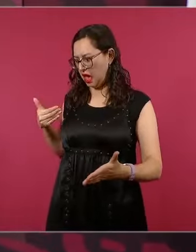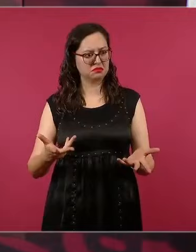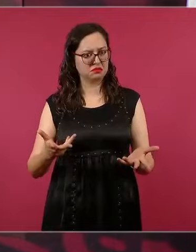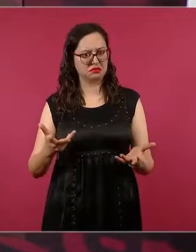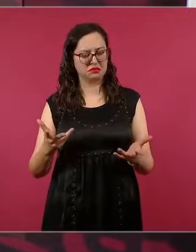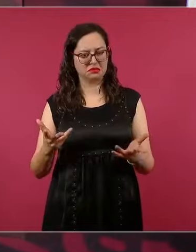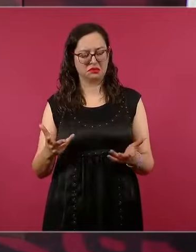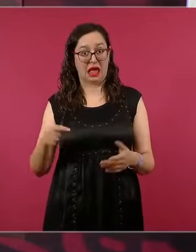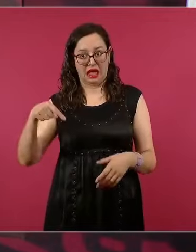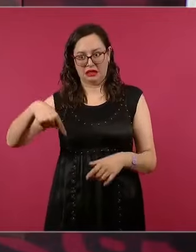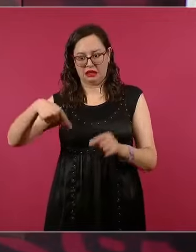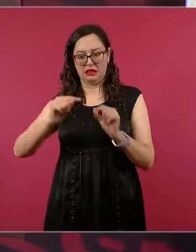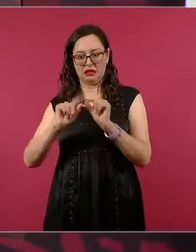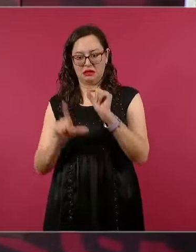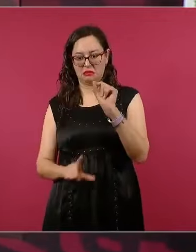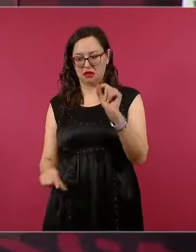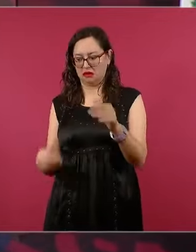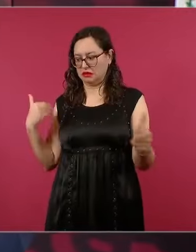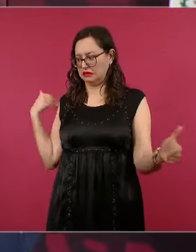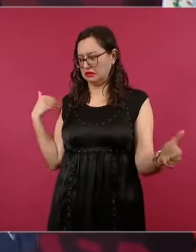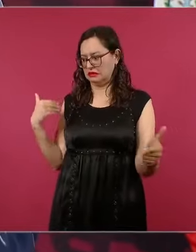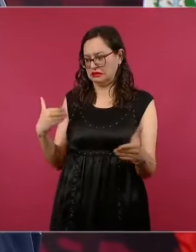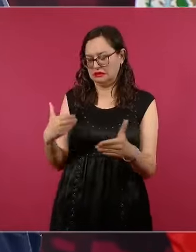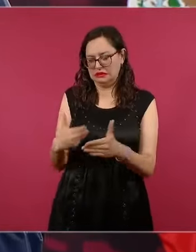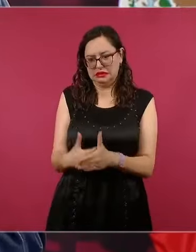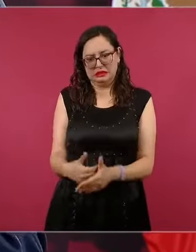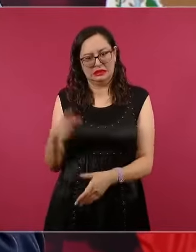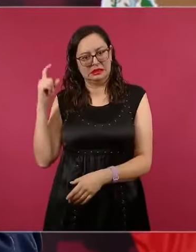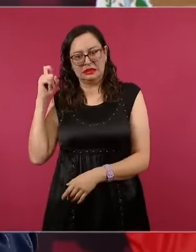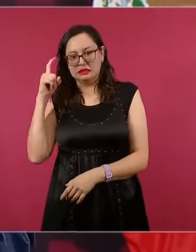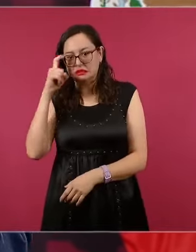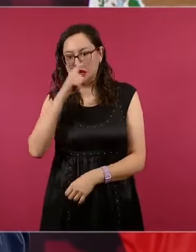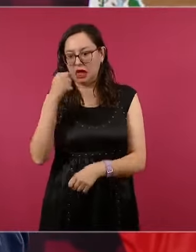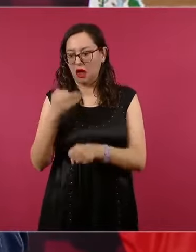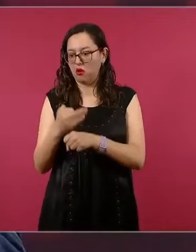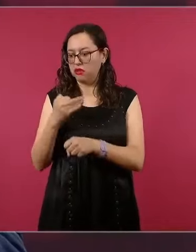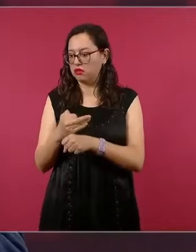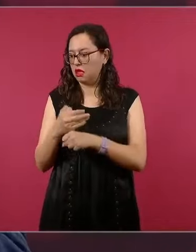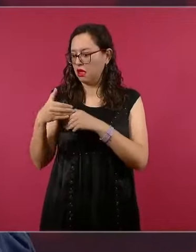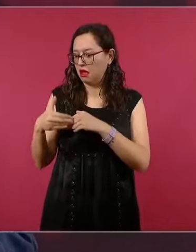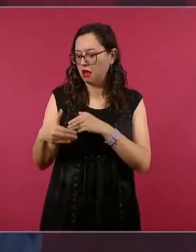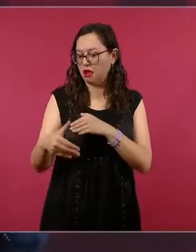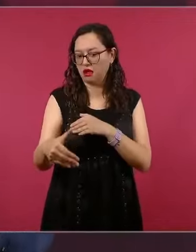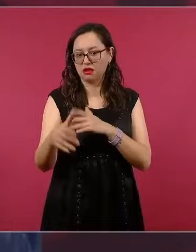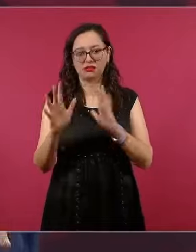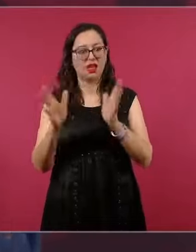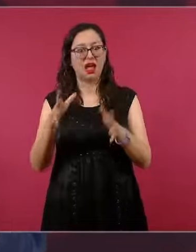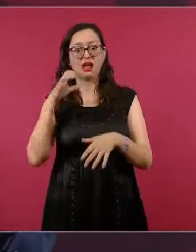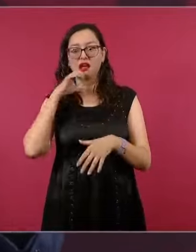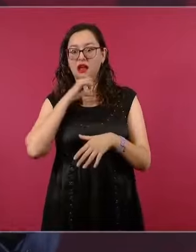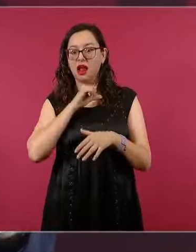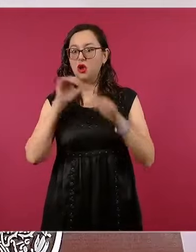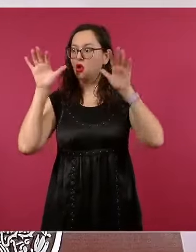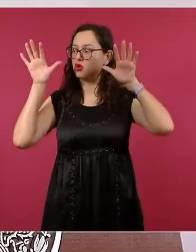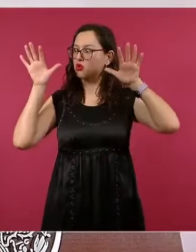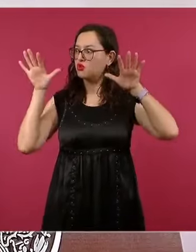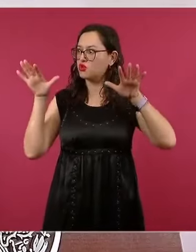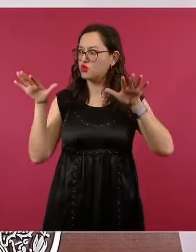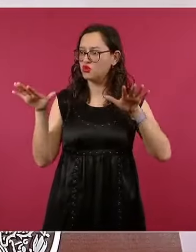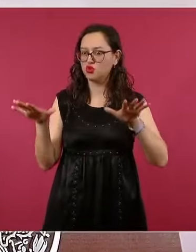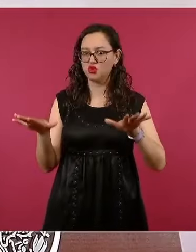las elecciones, o sea, ya empezó así ya a bajar el calor ya, o sea, es que estaba, pero…